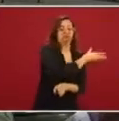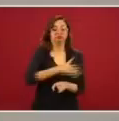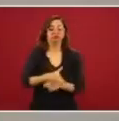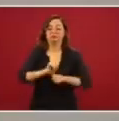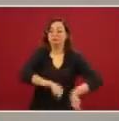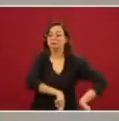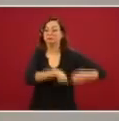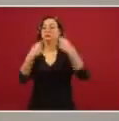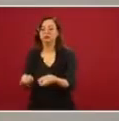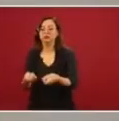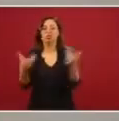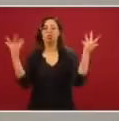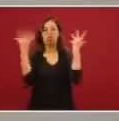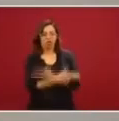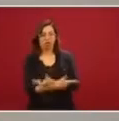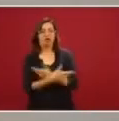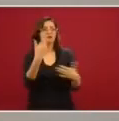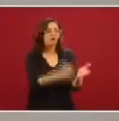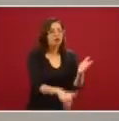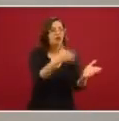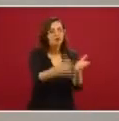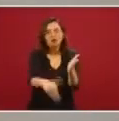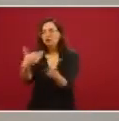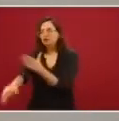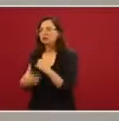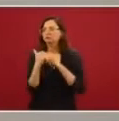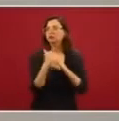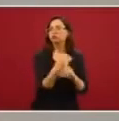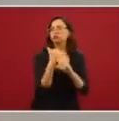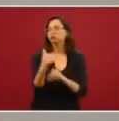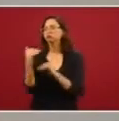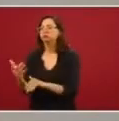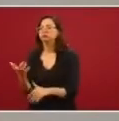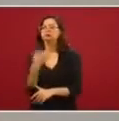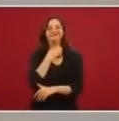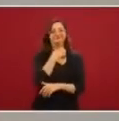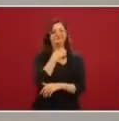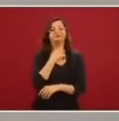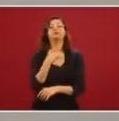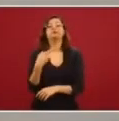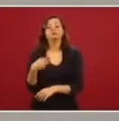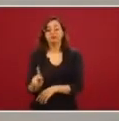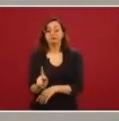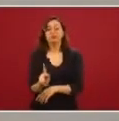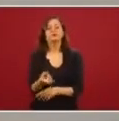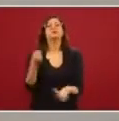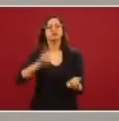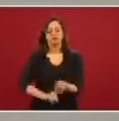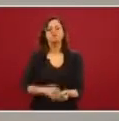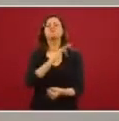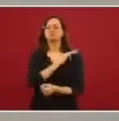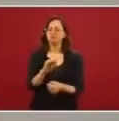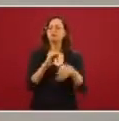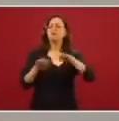sin embargo las limitaciones no implica que no se pueda hacer distintas acciones que también son de la salud pública